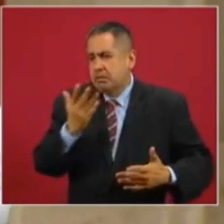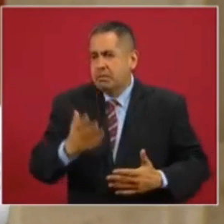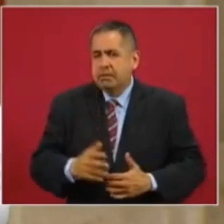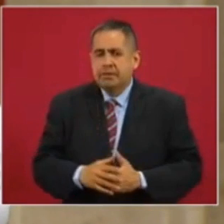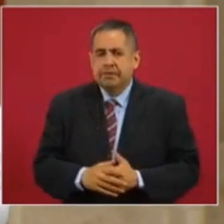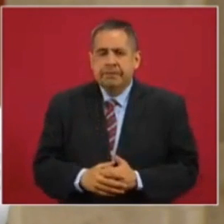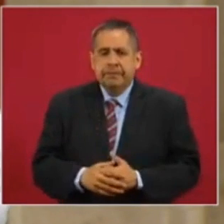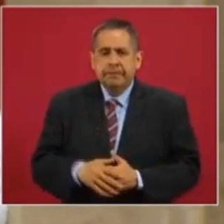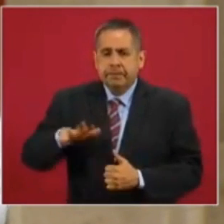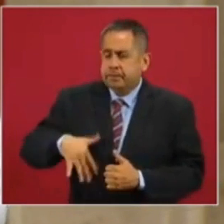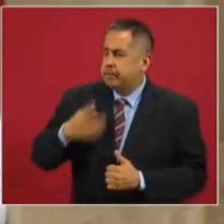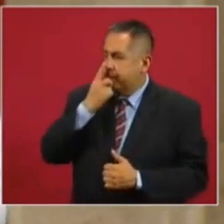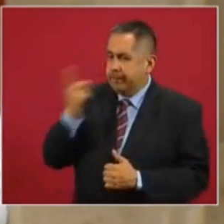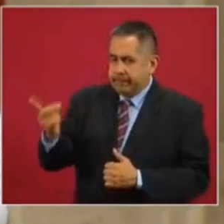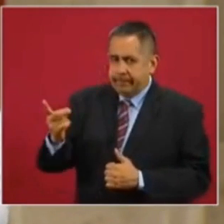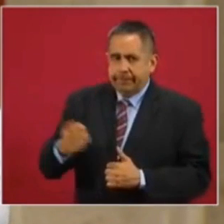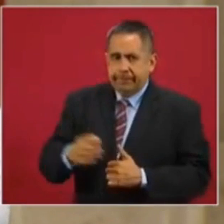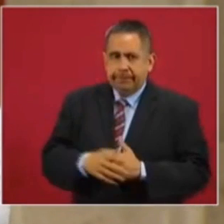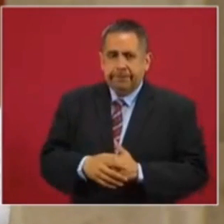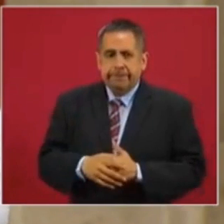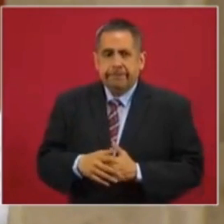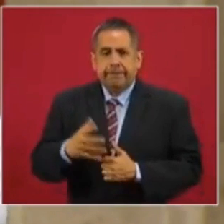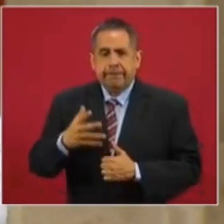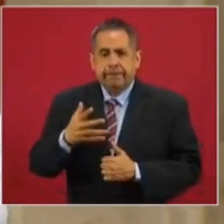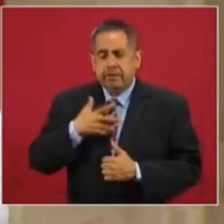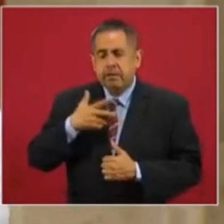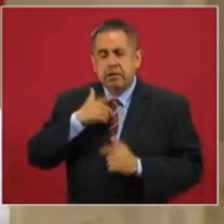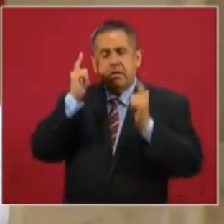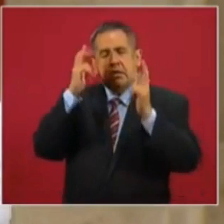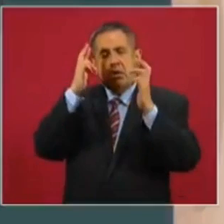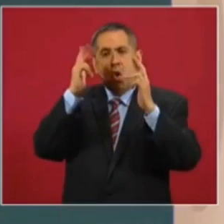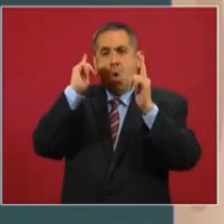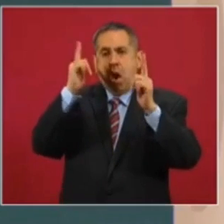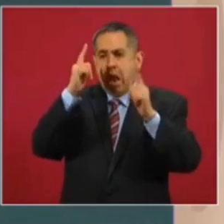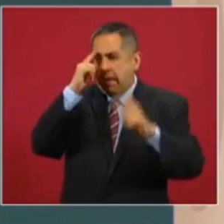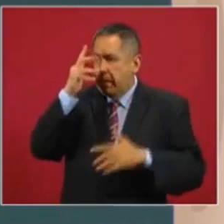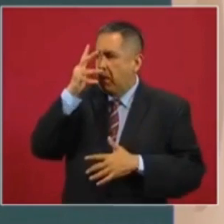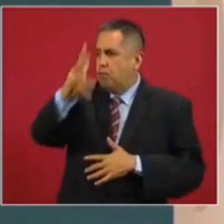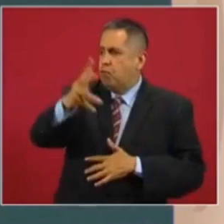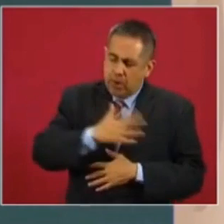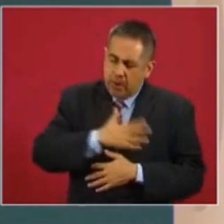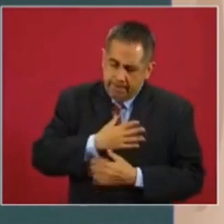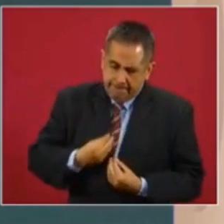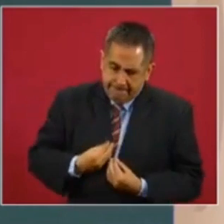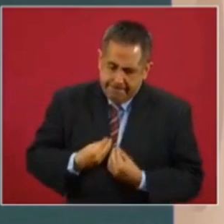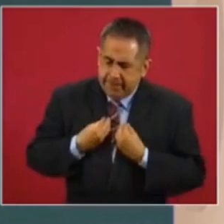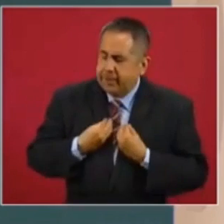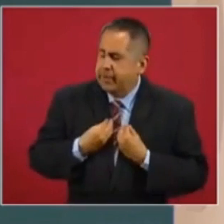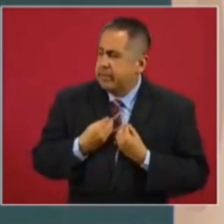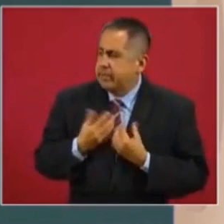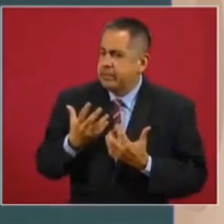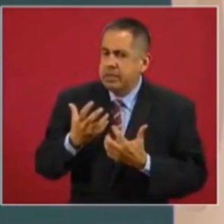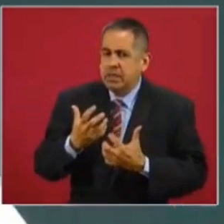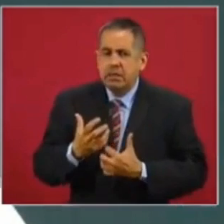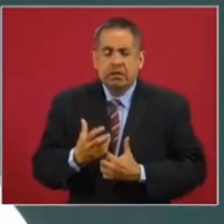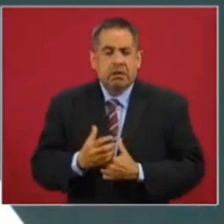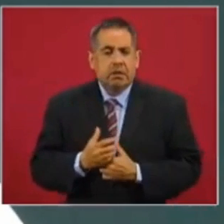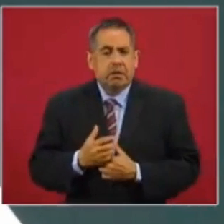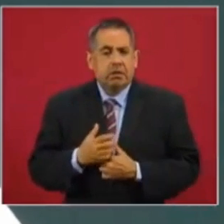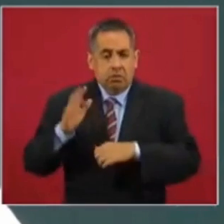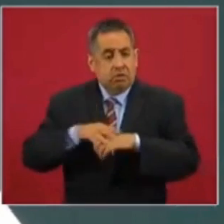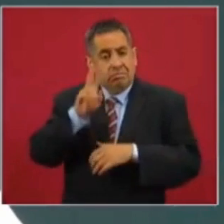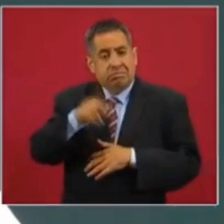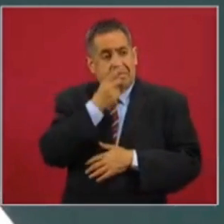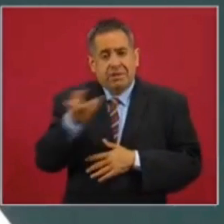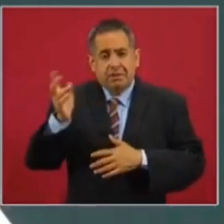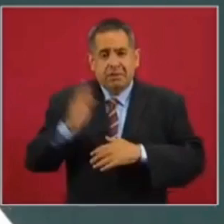y como le digo tenemos que tener una esperanza para seguir viviendo porque realmente pues ahora sí